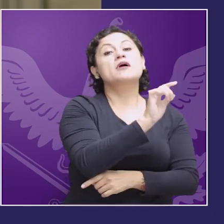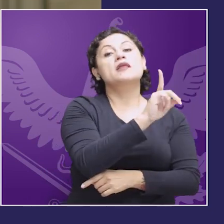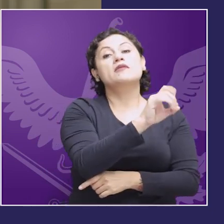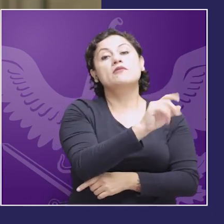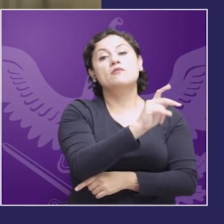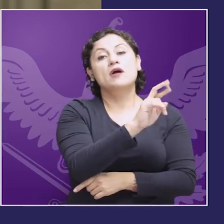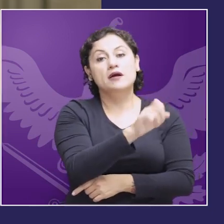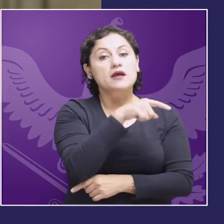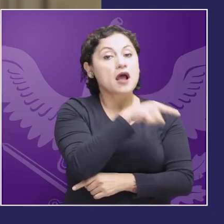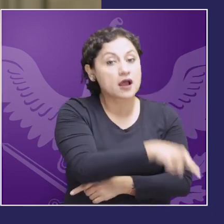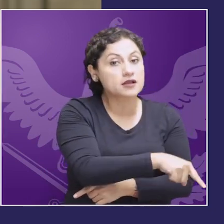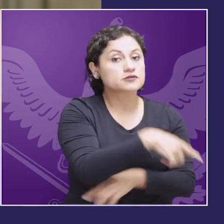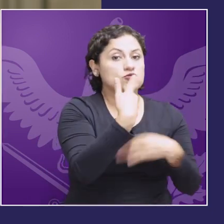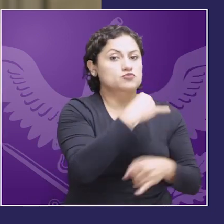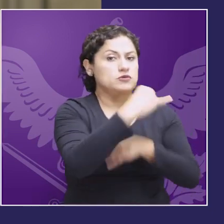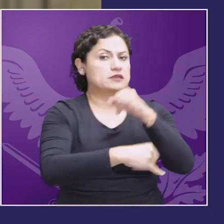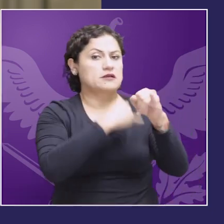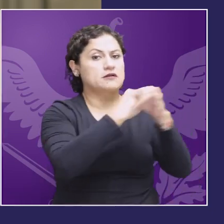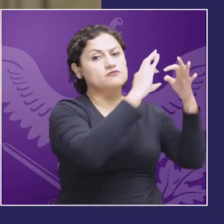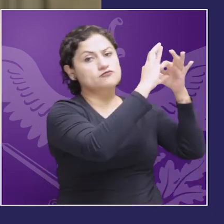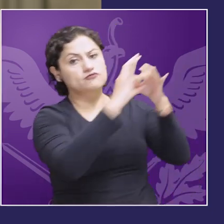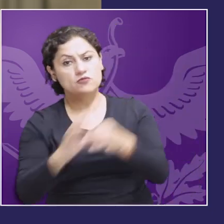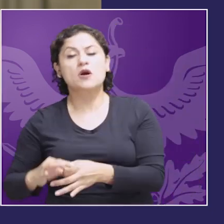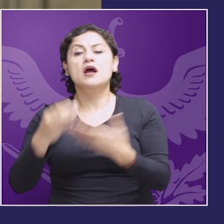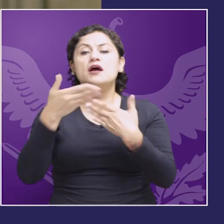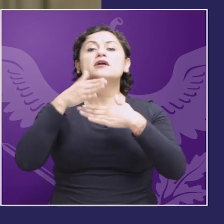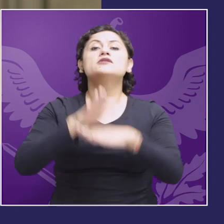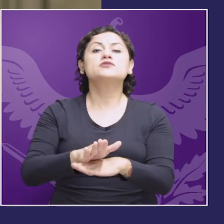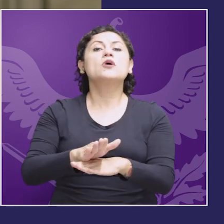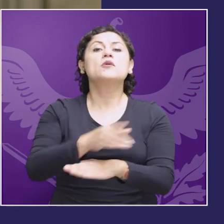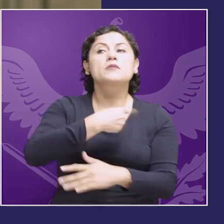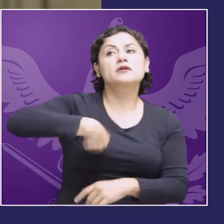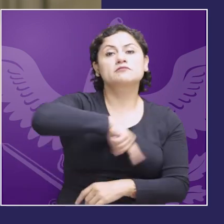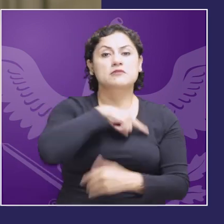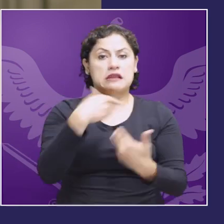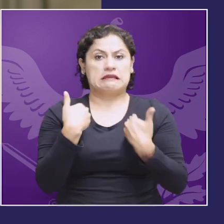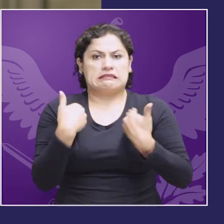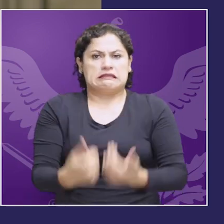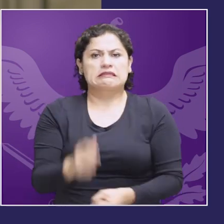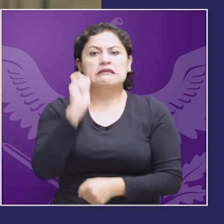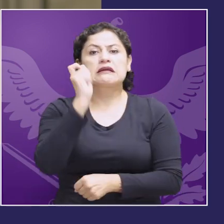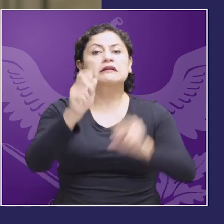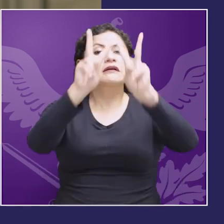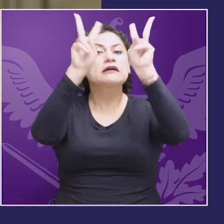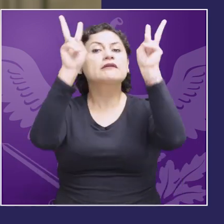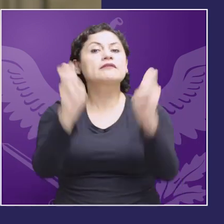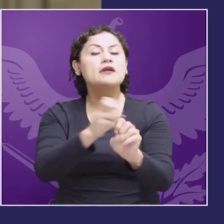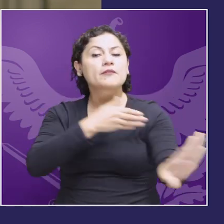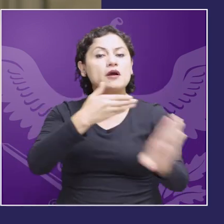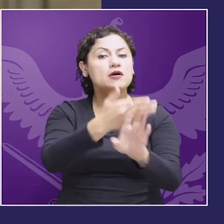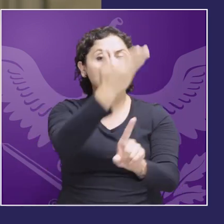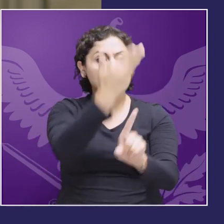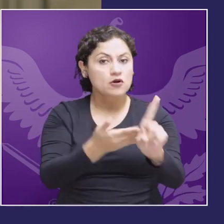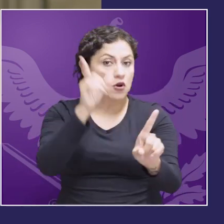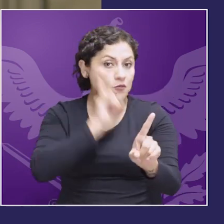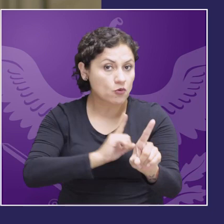ha marcado, digamos, un hito a nivel internacional en la comprensión del fenómeno de la violencia contra las mujeres y en delimitar de